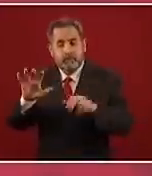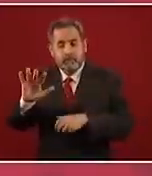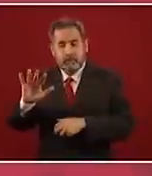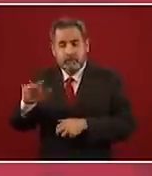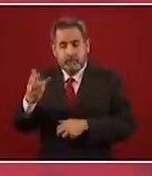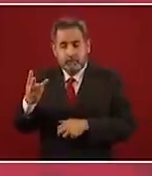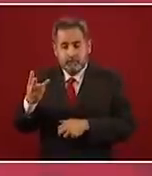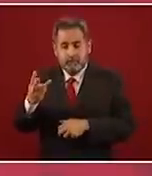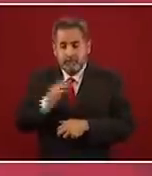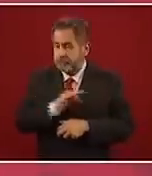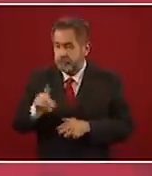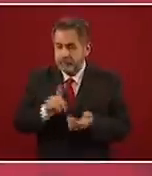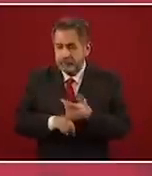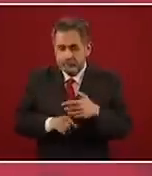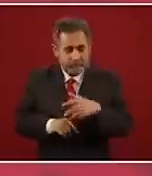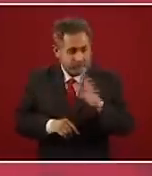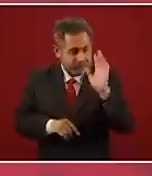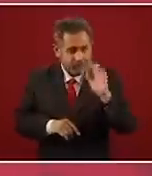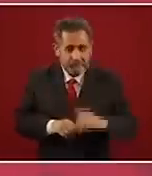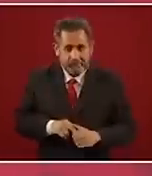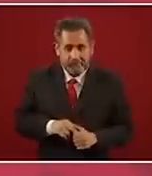1853, estamos hablando como de